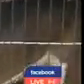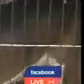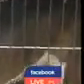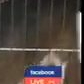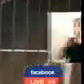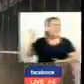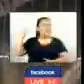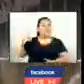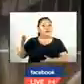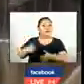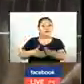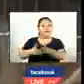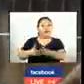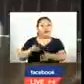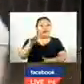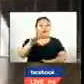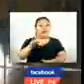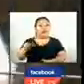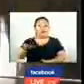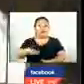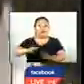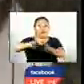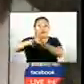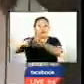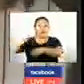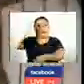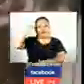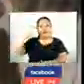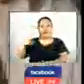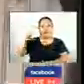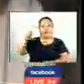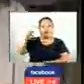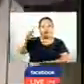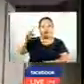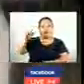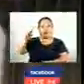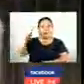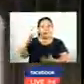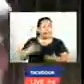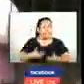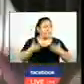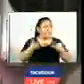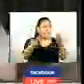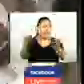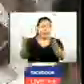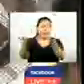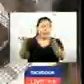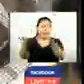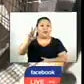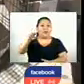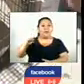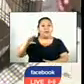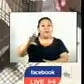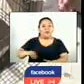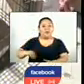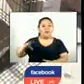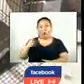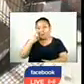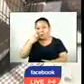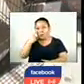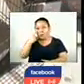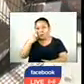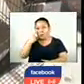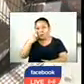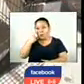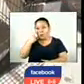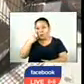inició su labor en el municipio de San Martín Rosana Rodas ya encontró hogar para más de 30 perros rescatados de las calles